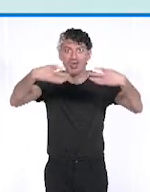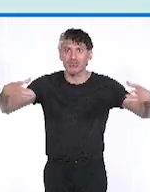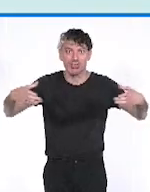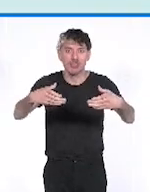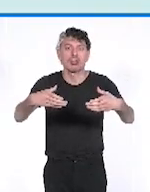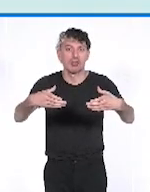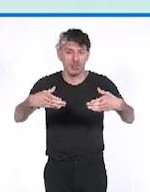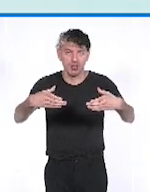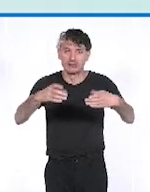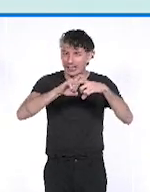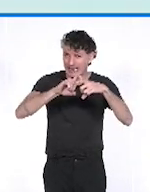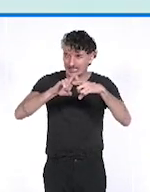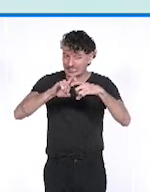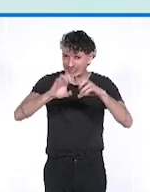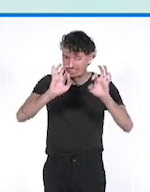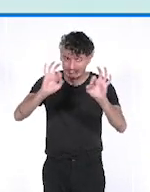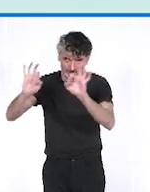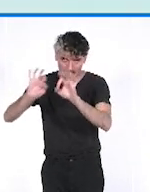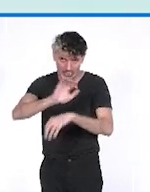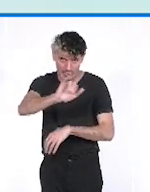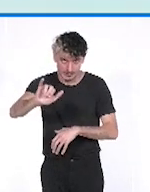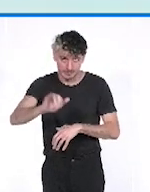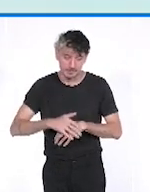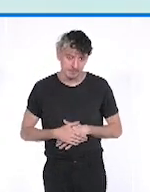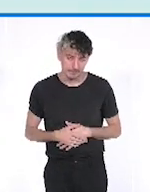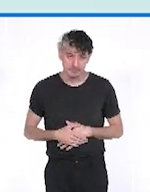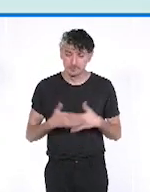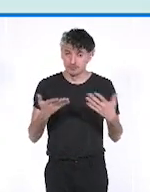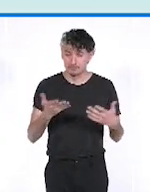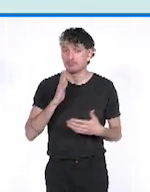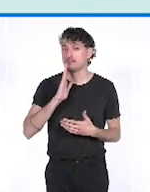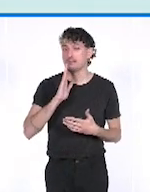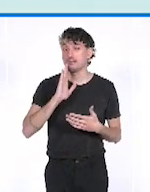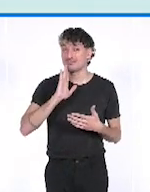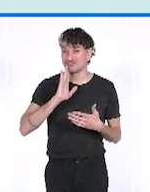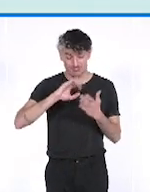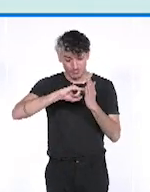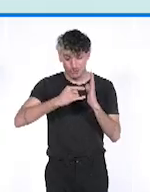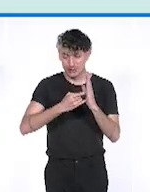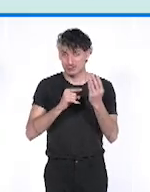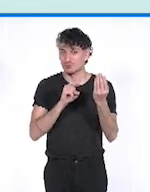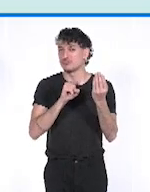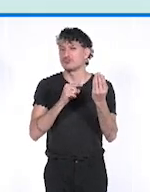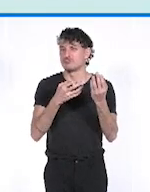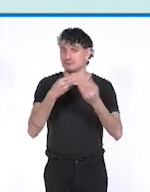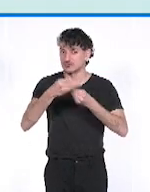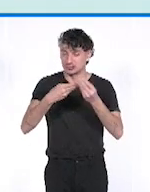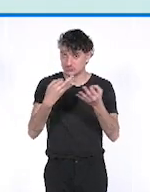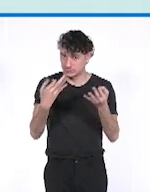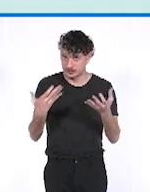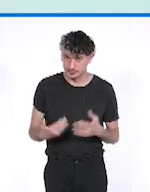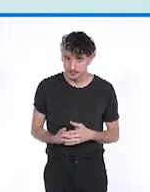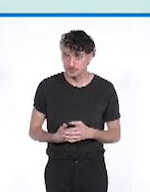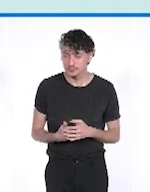eh Muy concretas no entonces en en este este proyecto lo que nosotros hemos hecho es a través de la